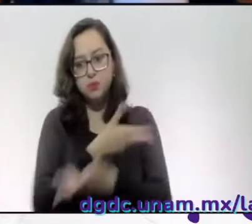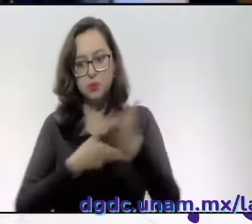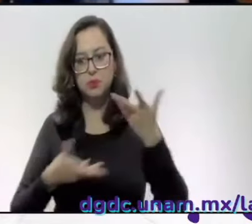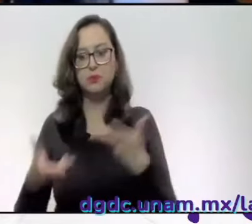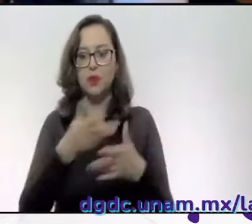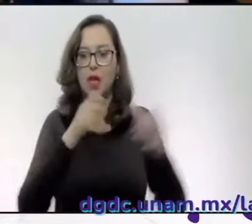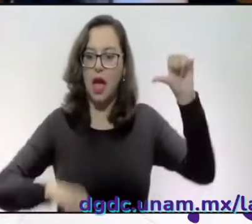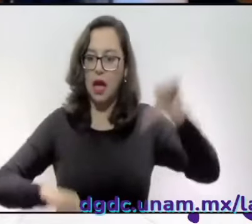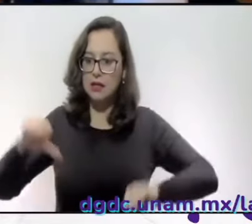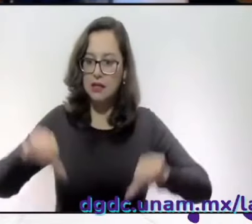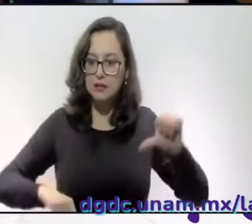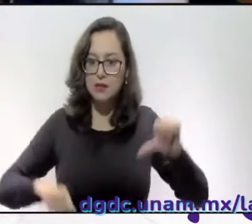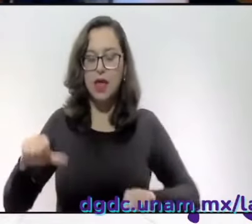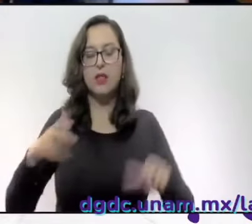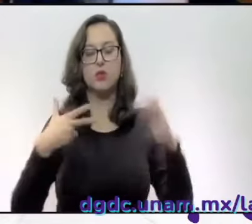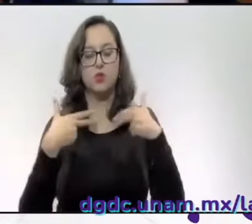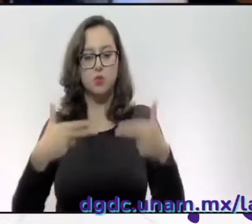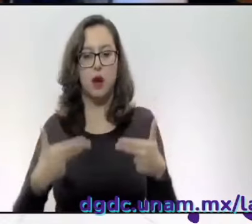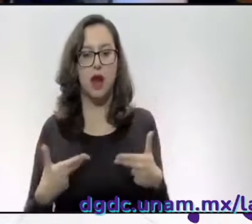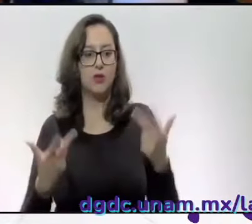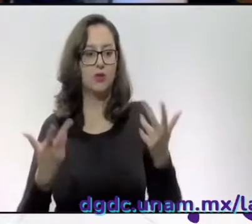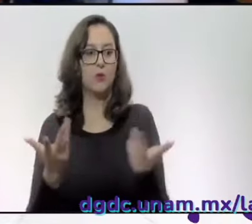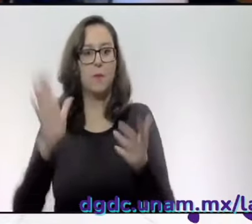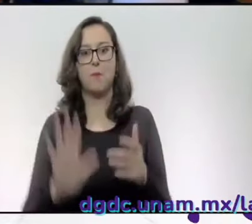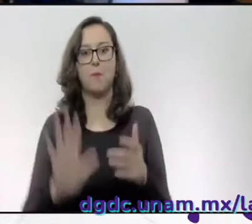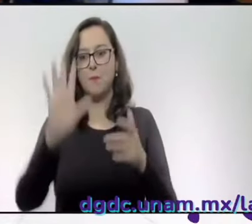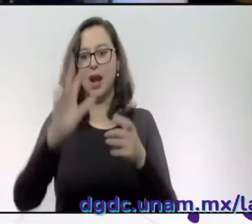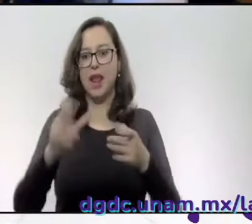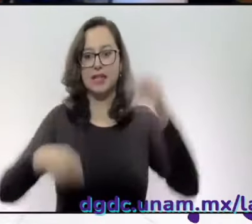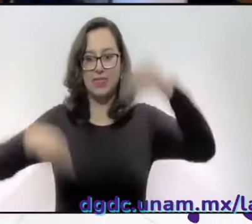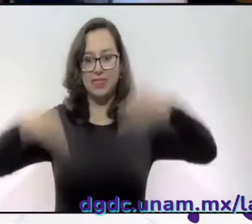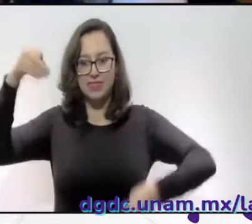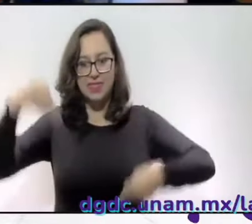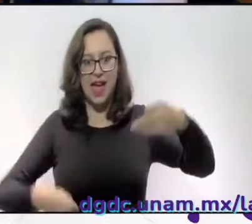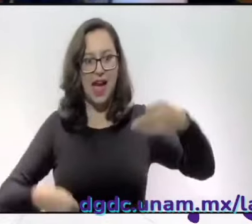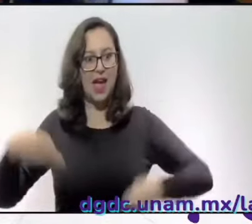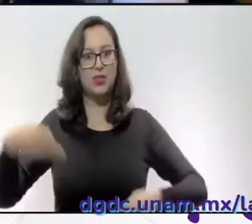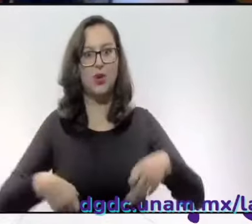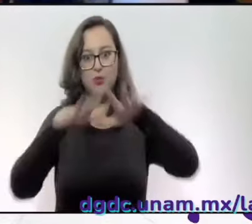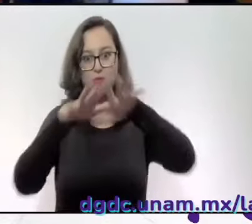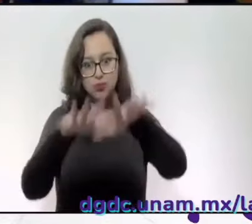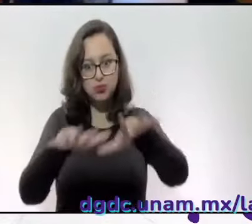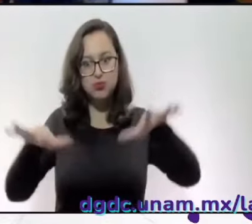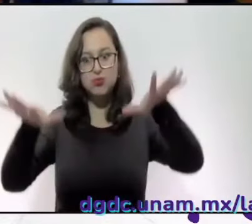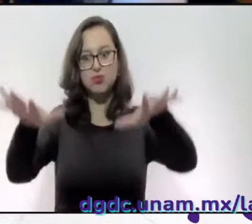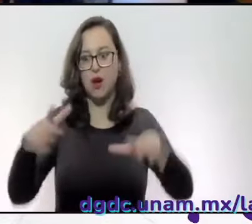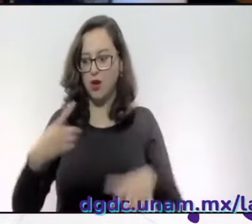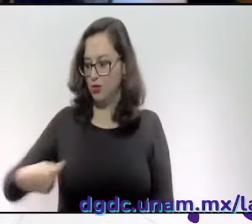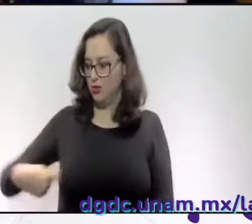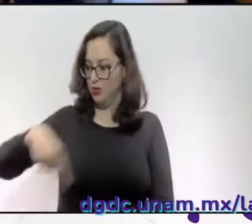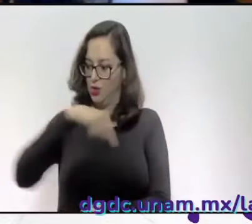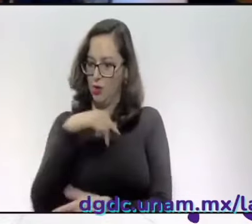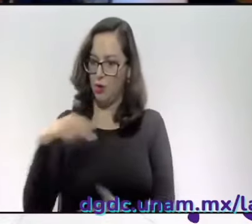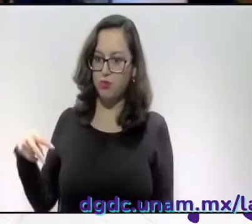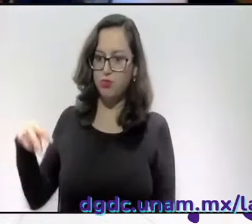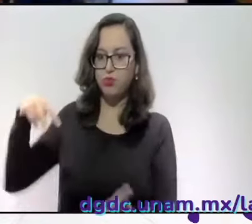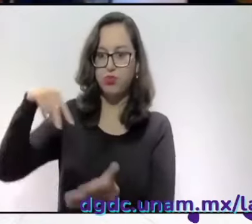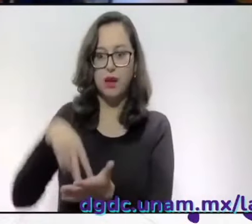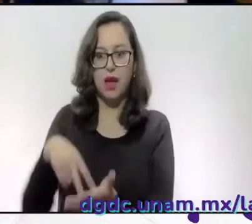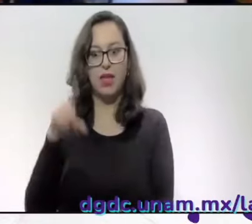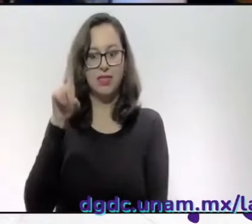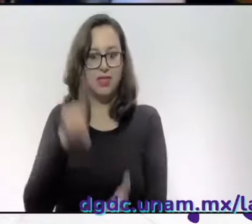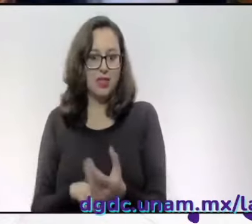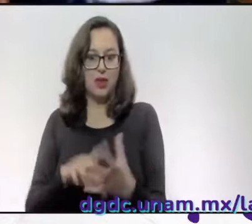de vista humano, pues es el escenario de nuestras vivencias, pero también es parte de nosotros. Entonces, bueno, pues es todo lo que podemos